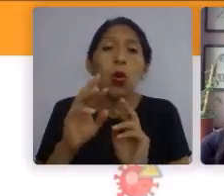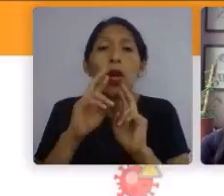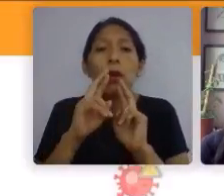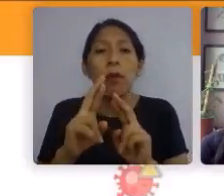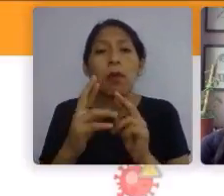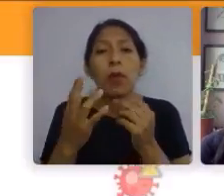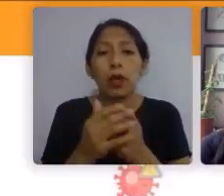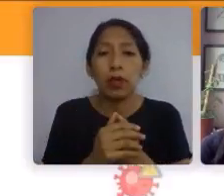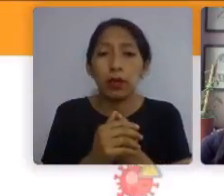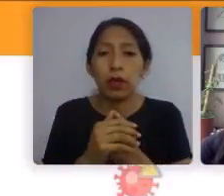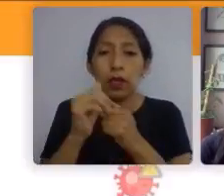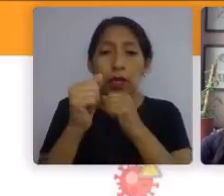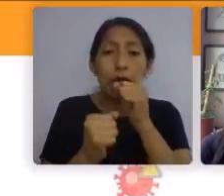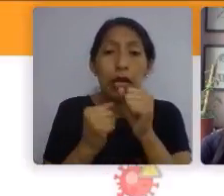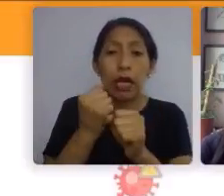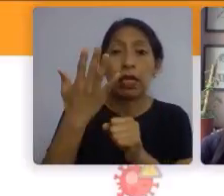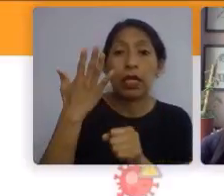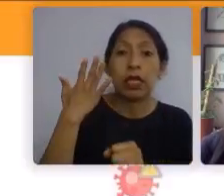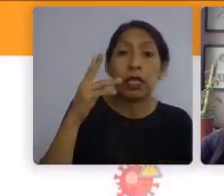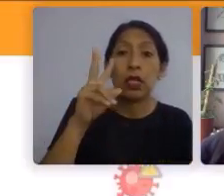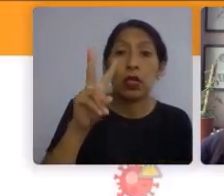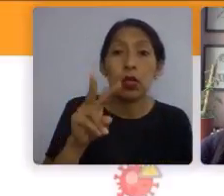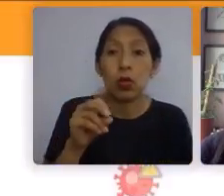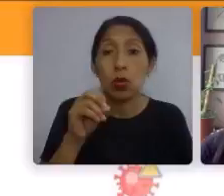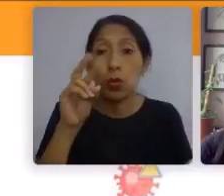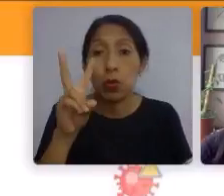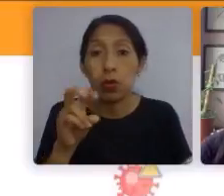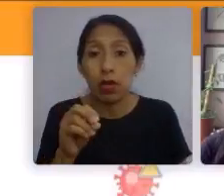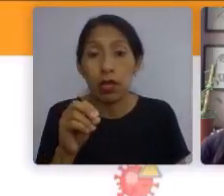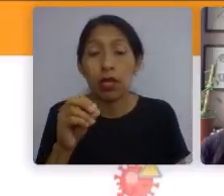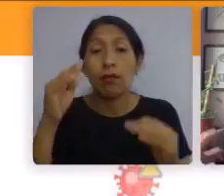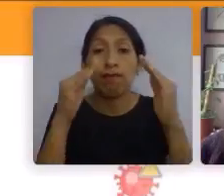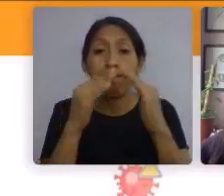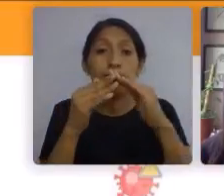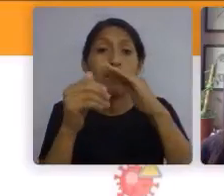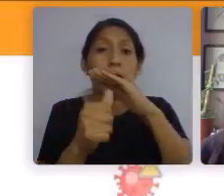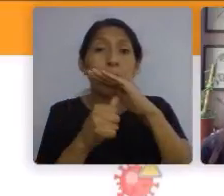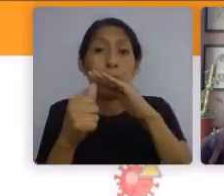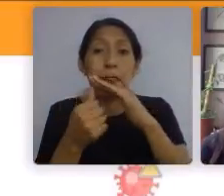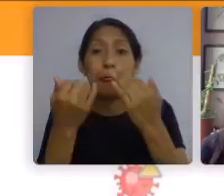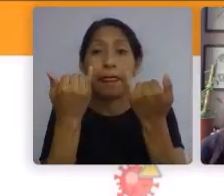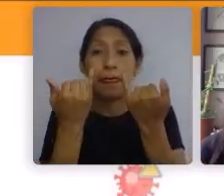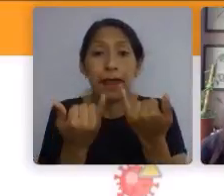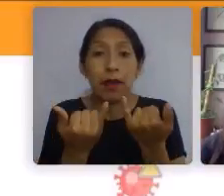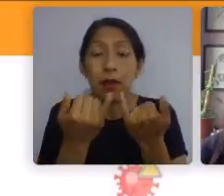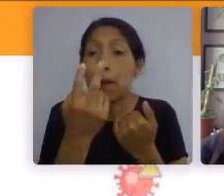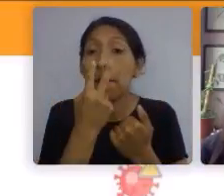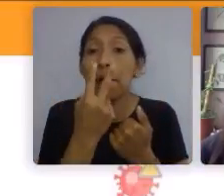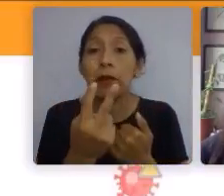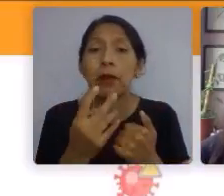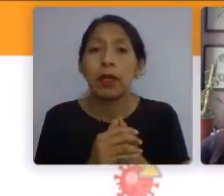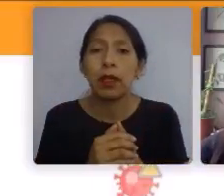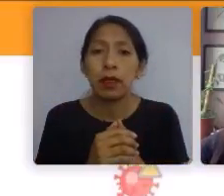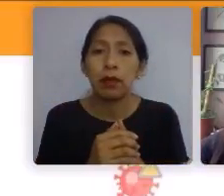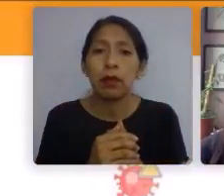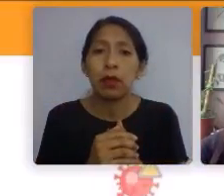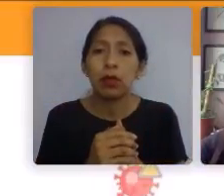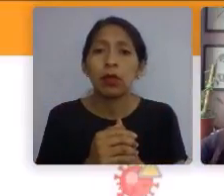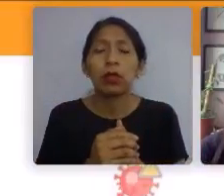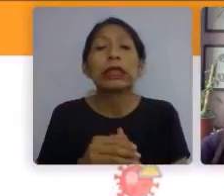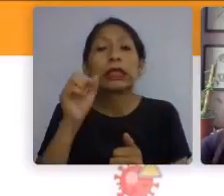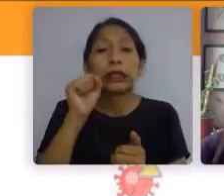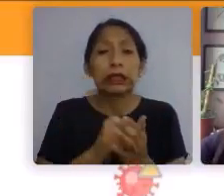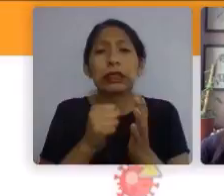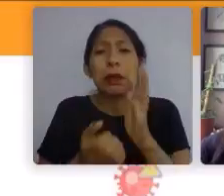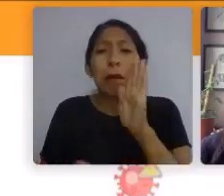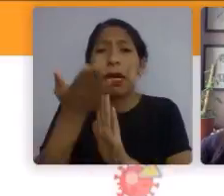años anteriores, del 2020, donde hubo un confinamiento, vemos que ahora justamente están habiendo un mayor número